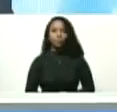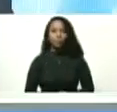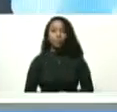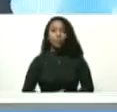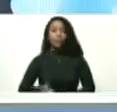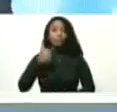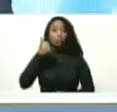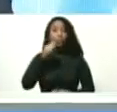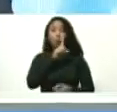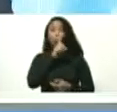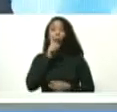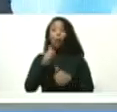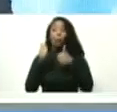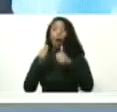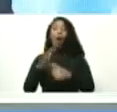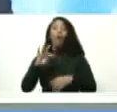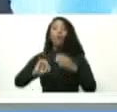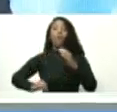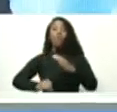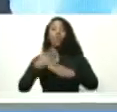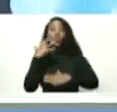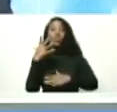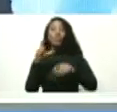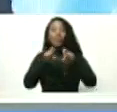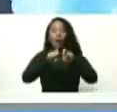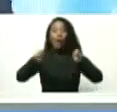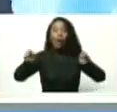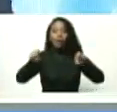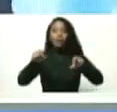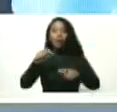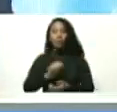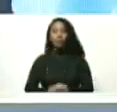bueno este nombre, ¿no? Fundacaña.